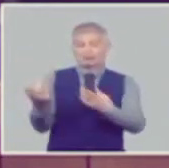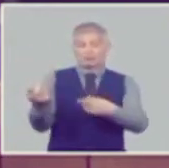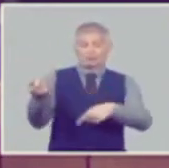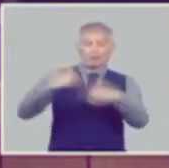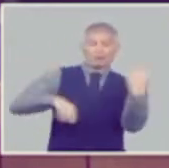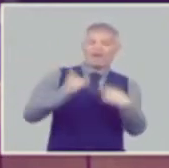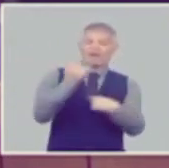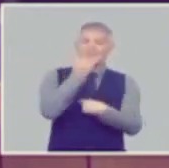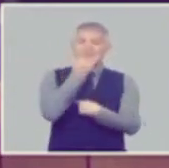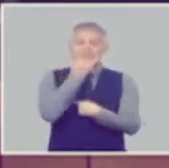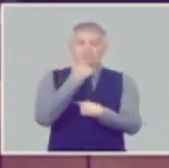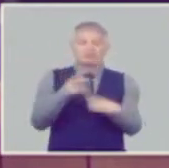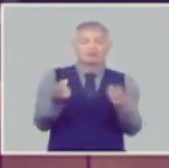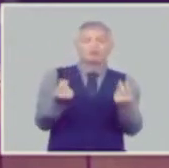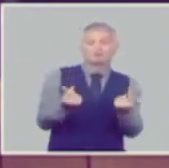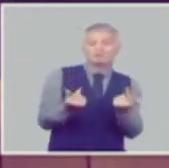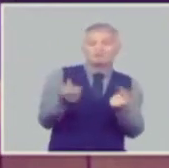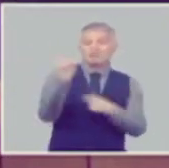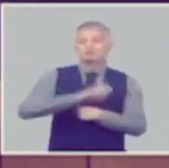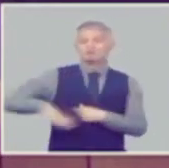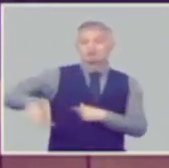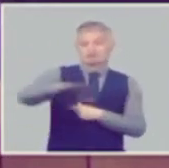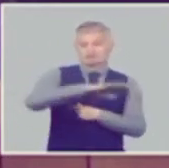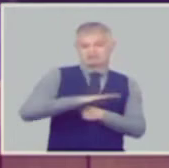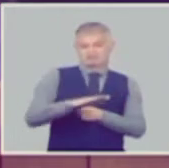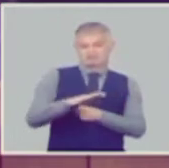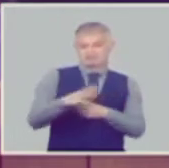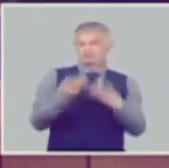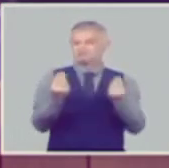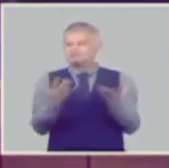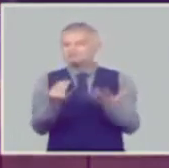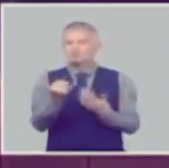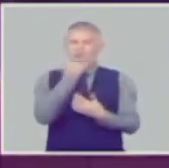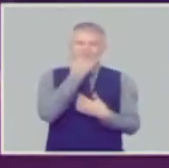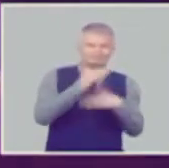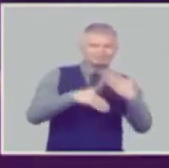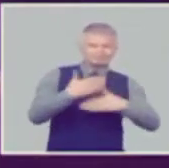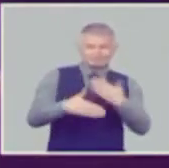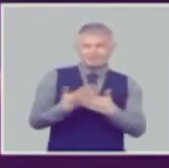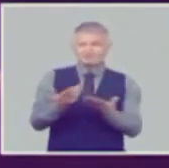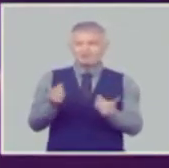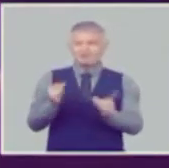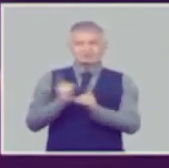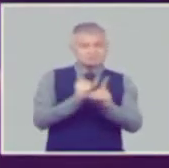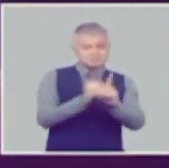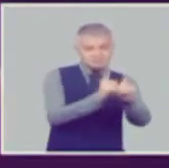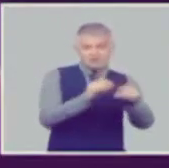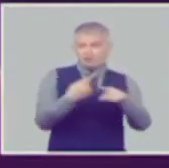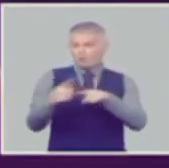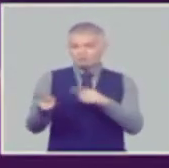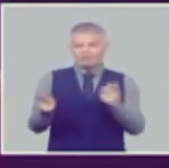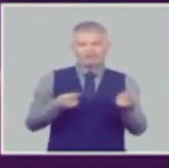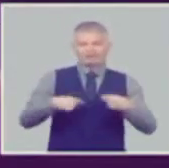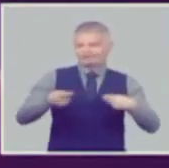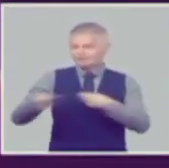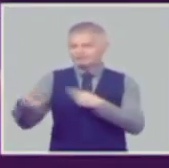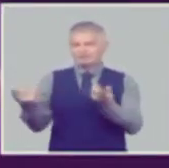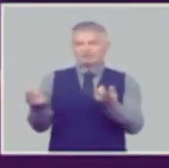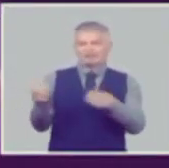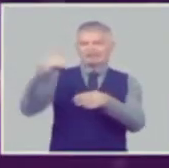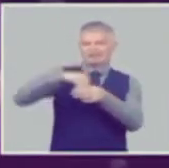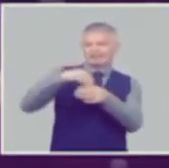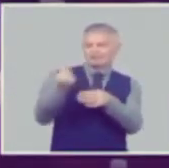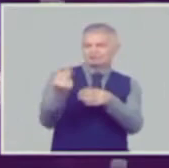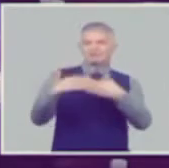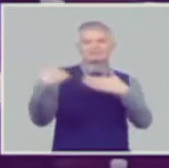sociedad. Hablamos de efectos acumulados de la persecución financiera y el cerco a cualquier fuente de ingresos en divisas